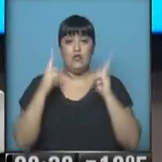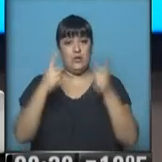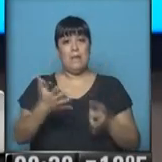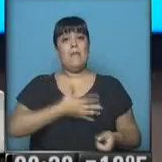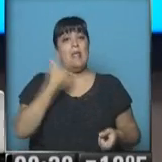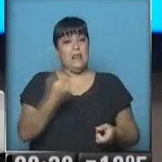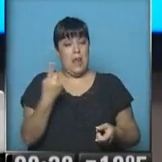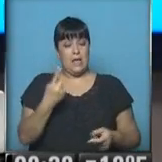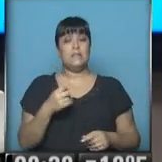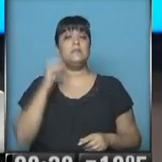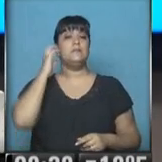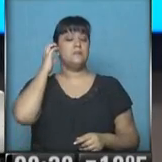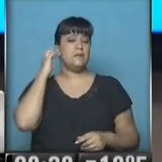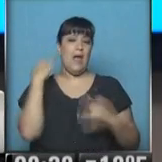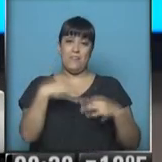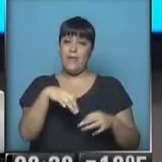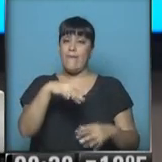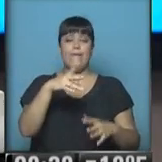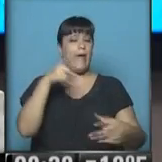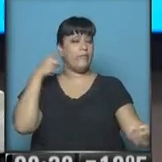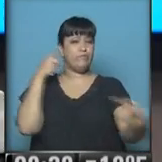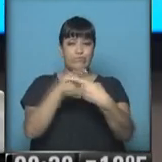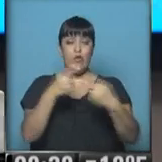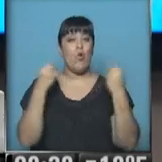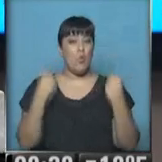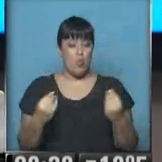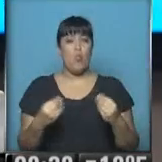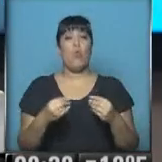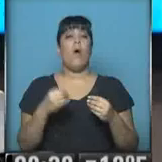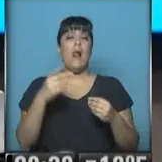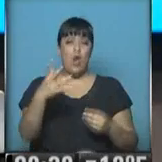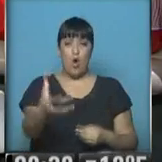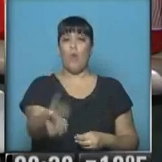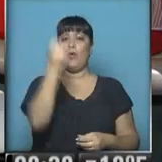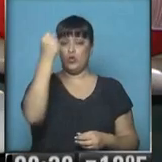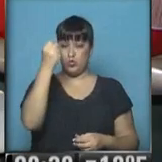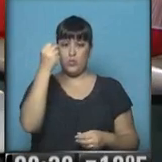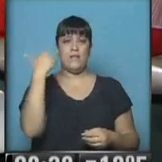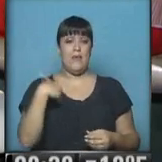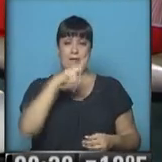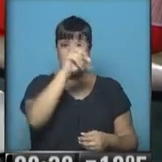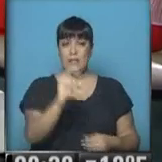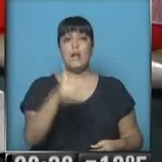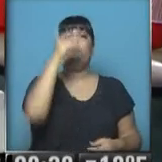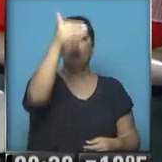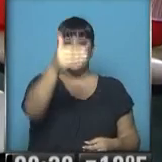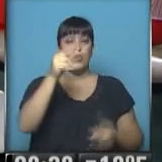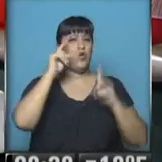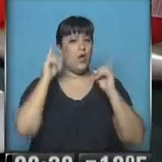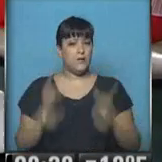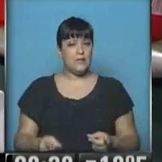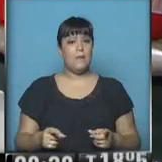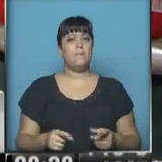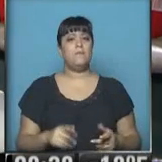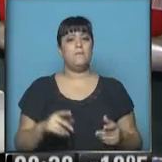tomar para poder ent ar eh No solo las enormes oportunidades que va a tener Argentina en el futuro sino también los